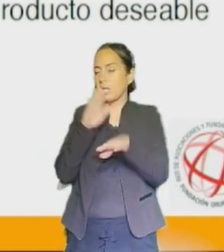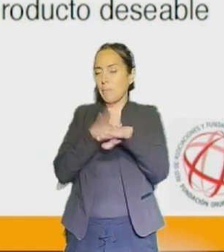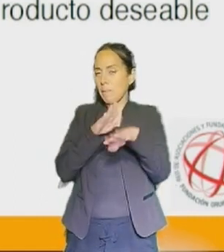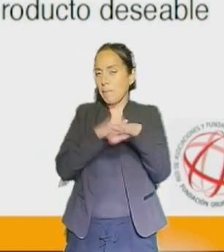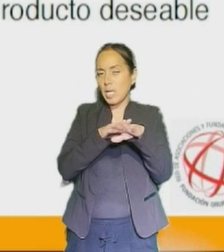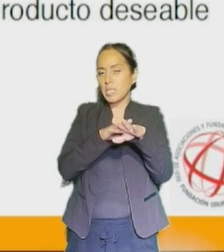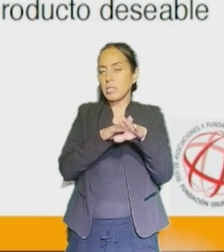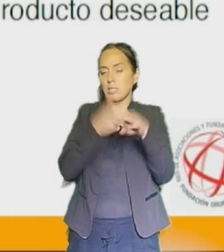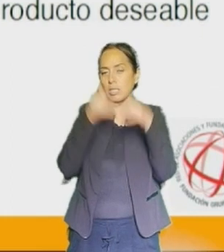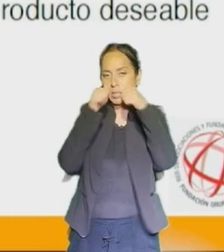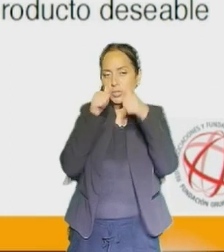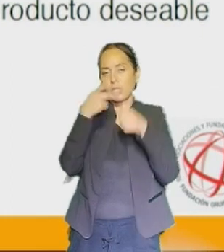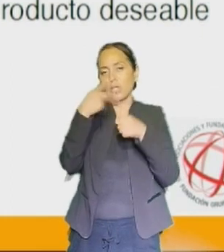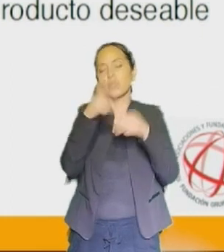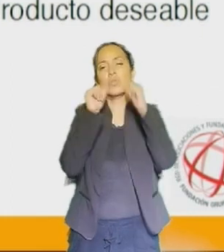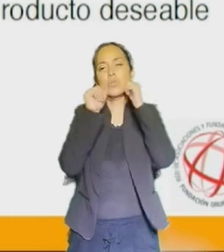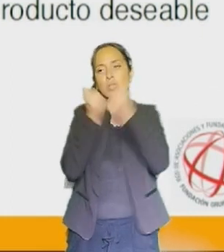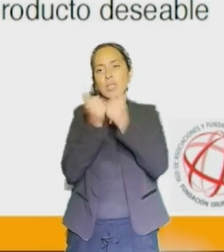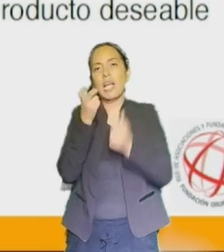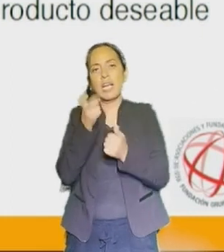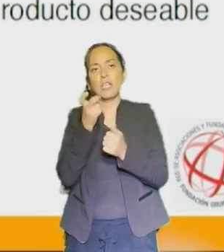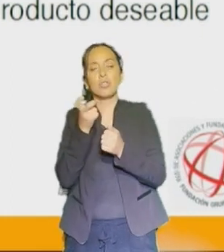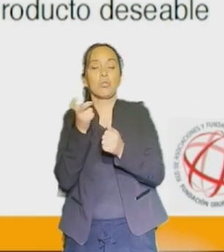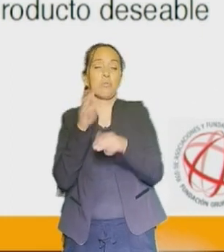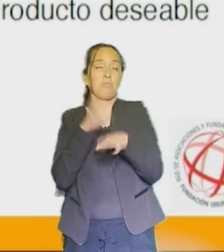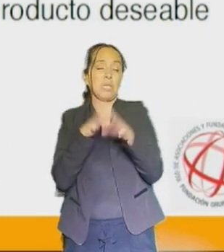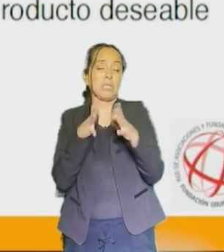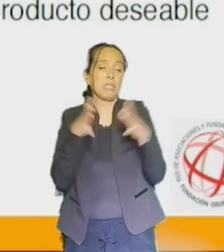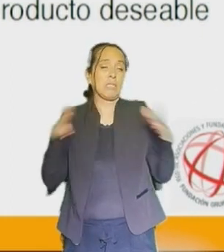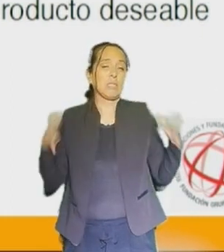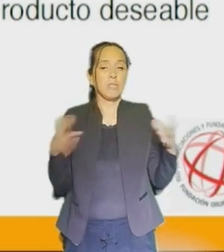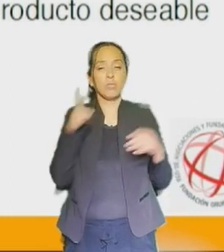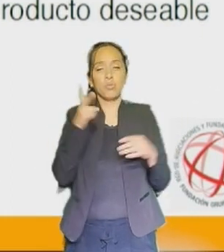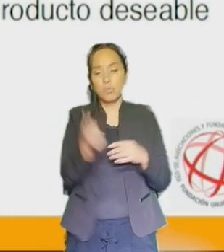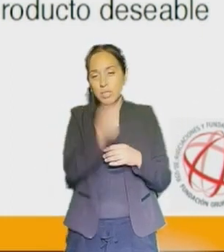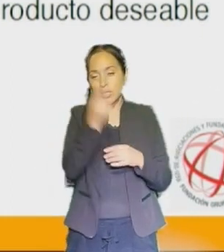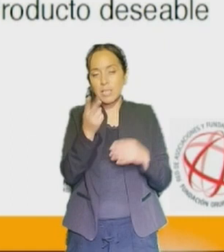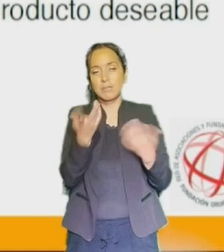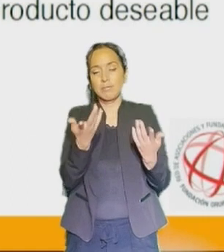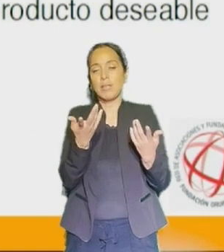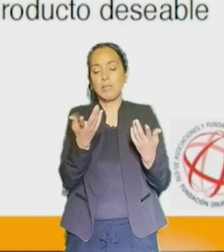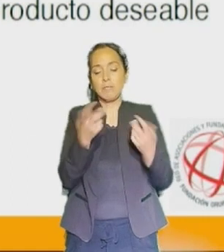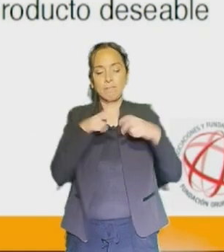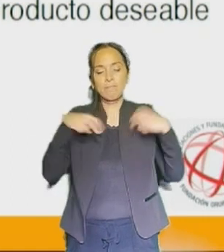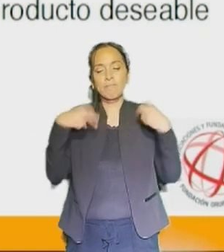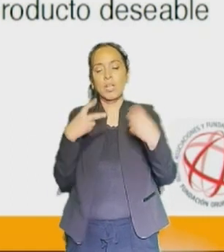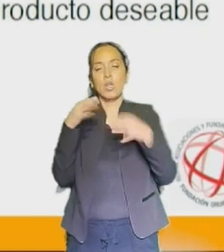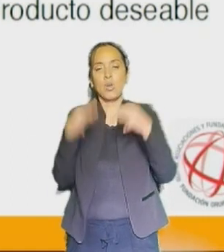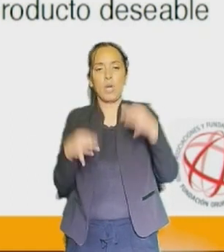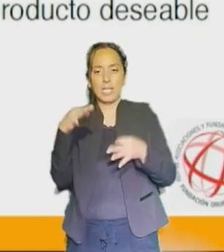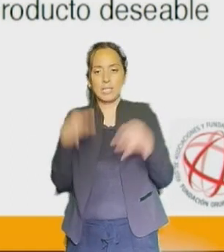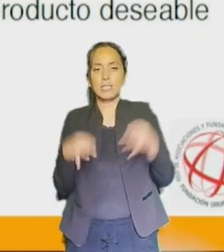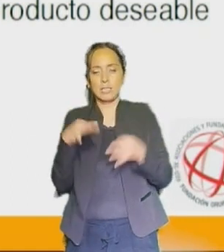listo. De aquí yo lo estoy dejando lo más amplio posible. Van a tener que presentar a un panel de jueces, porque sí, aparte va a